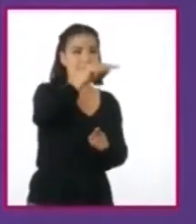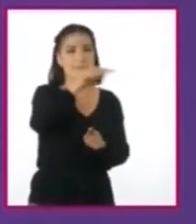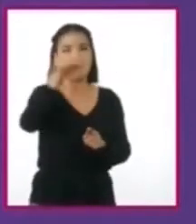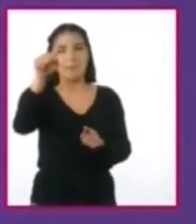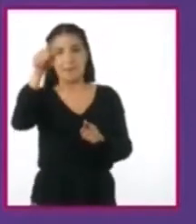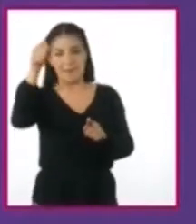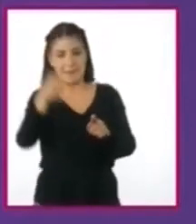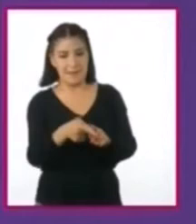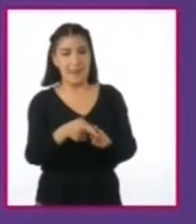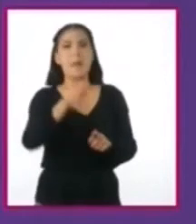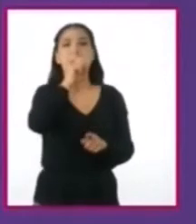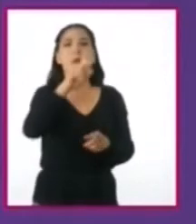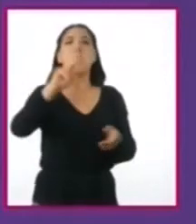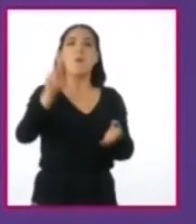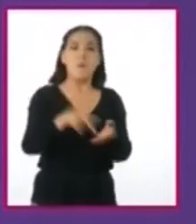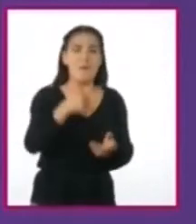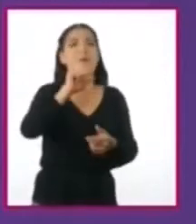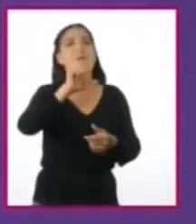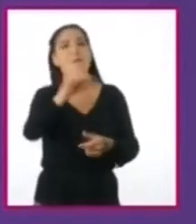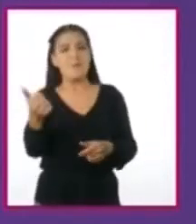otro triángulo equilátero.